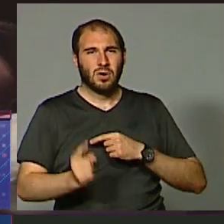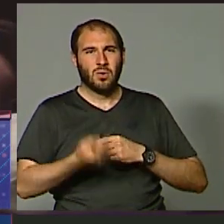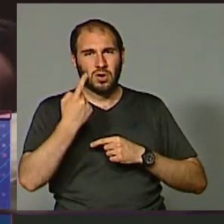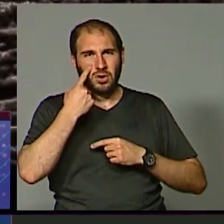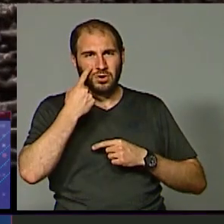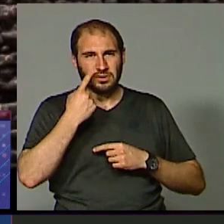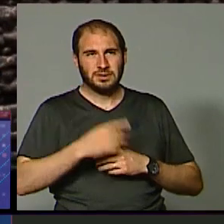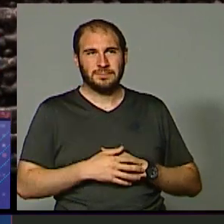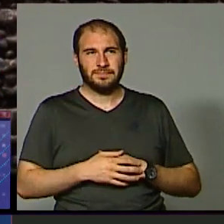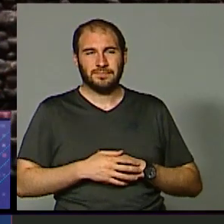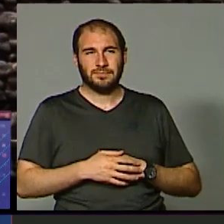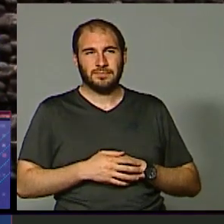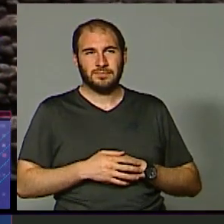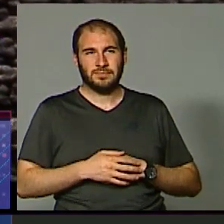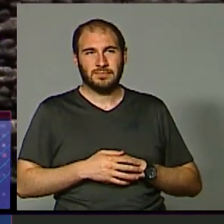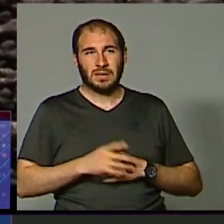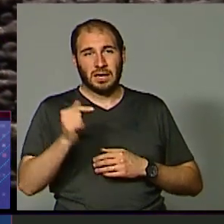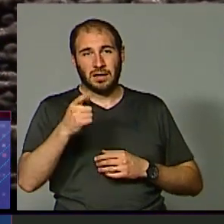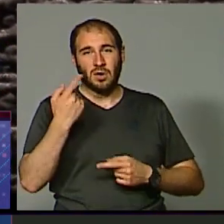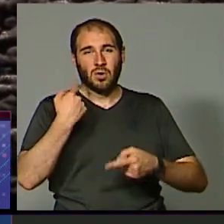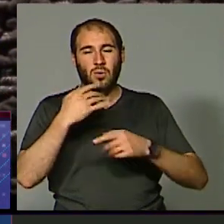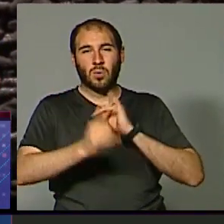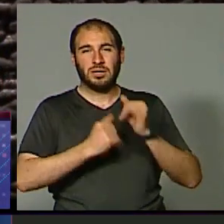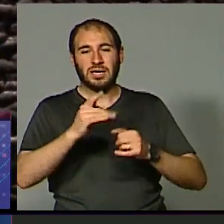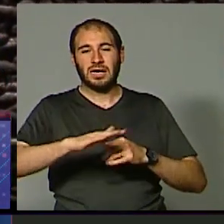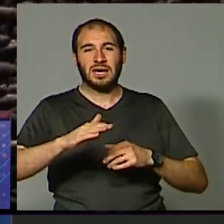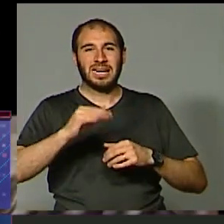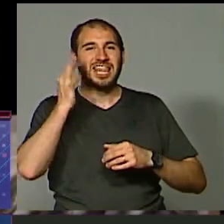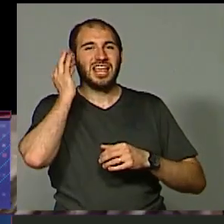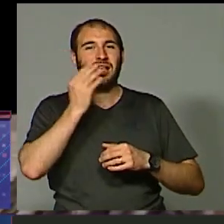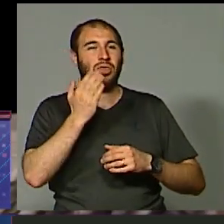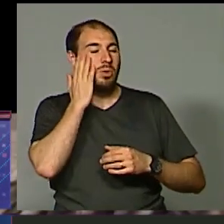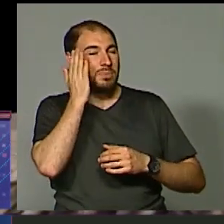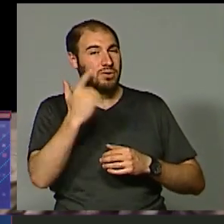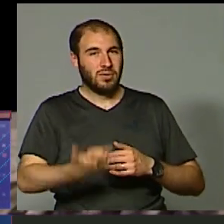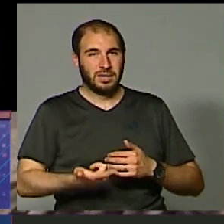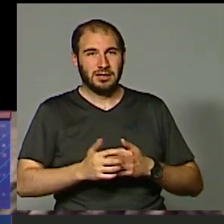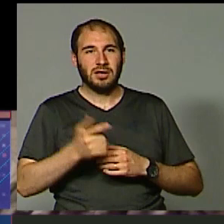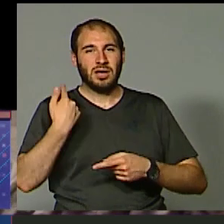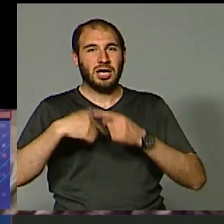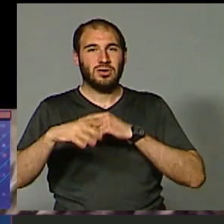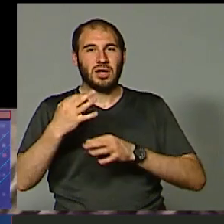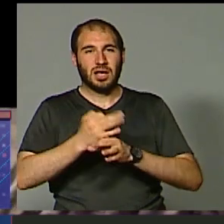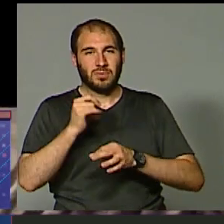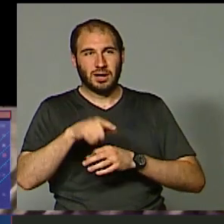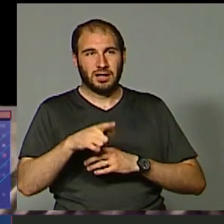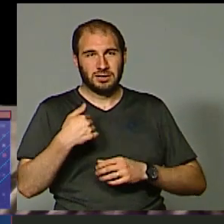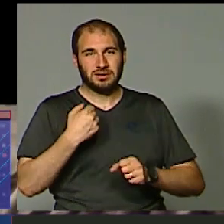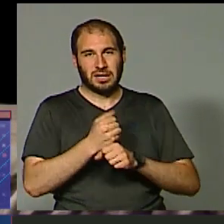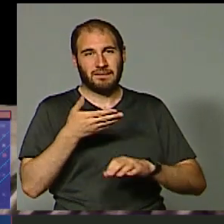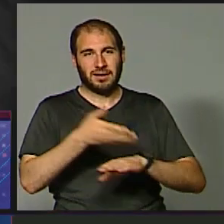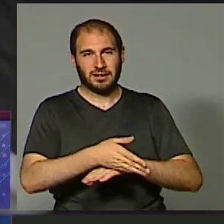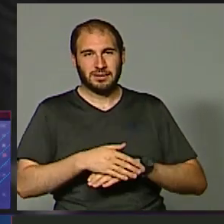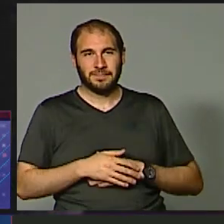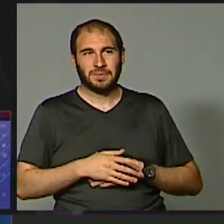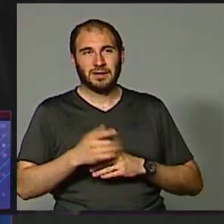conocí fue esta que cuento en La Niña Todavía No Duerme. Así que bueno, encontré la historia en esta escuela donde entré a trabajar, así